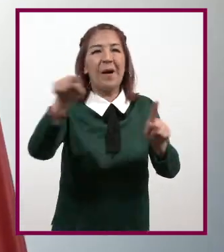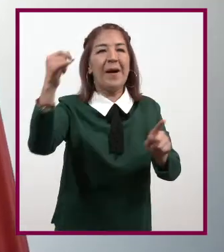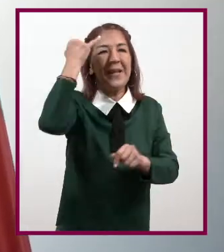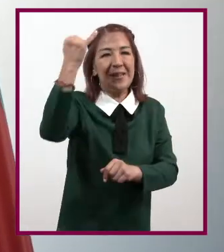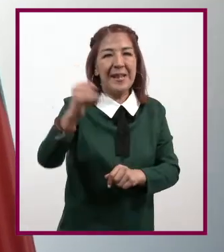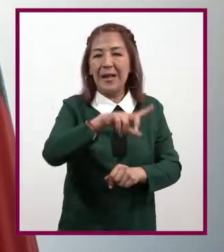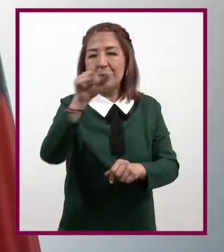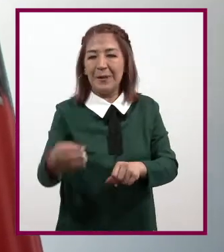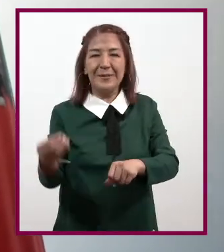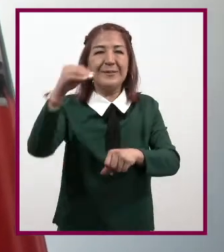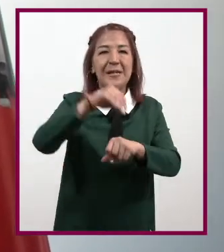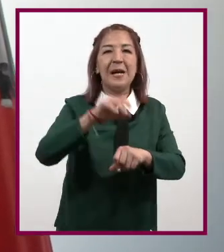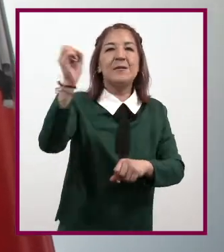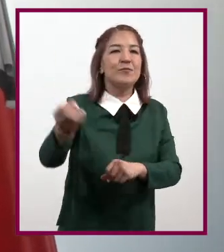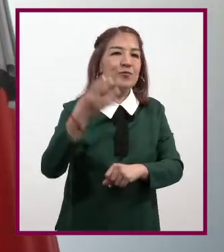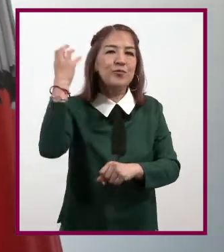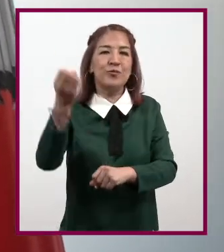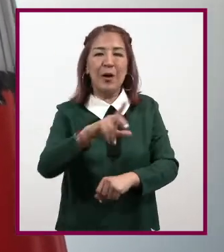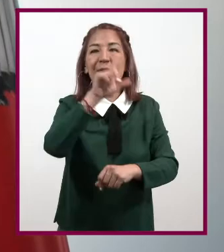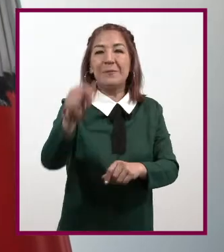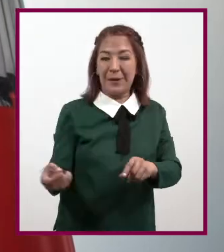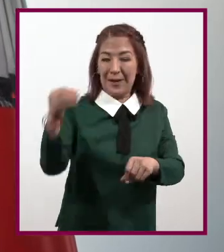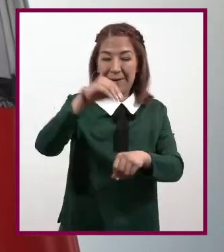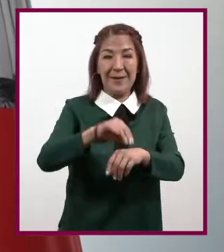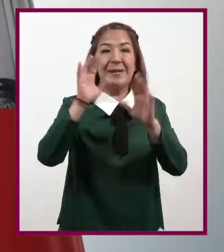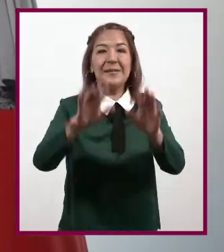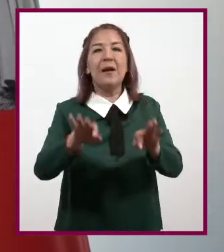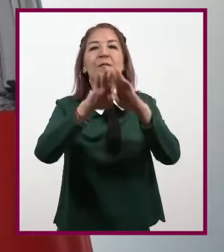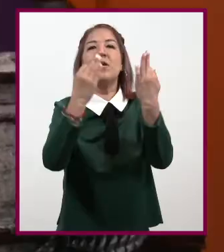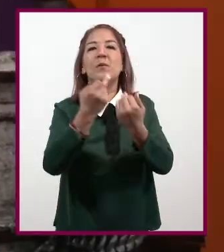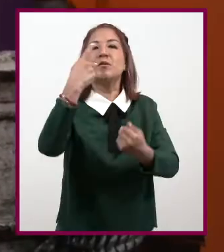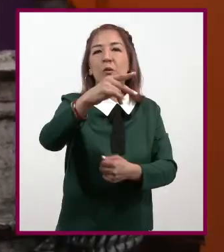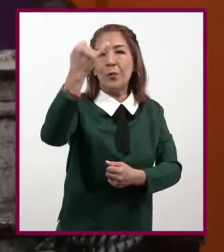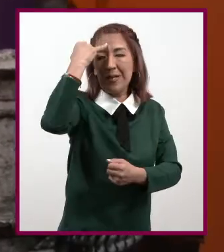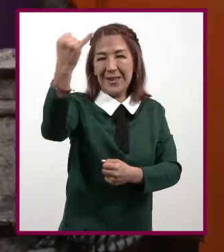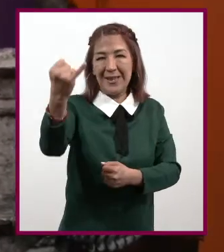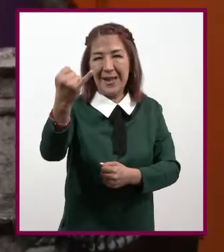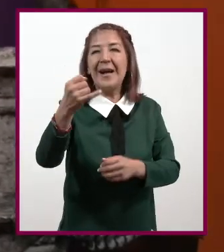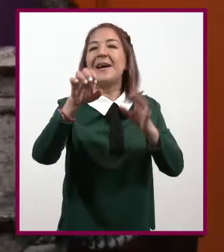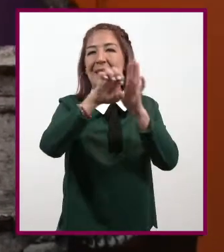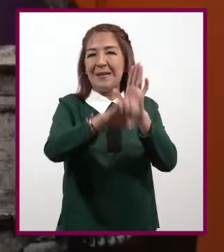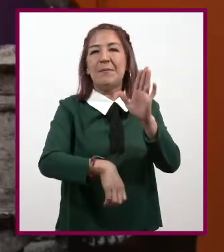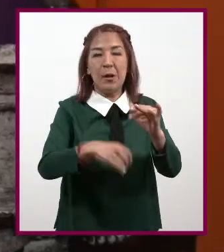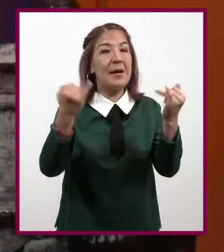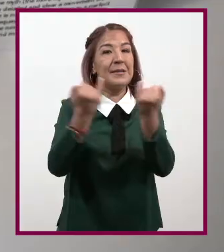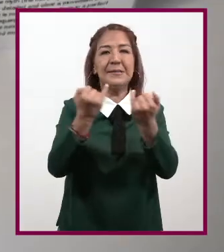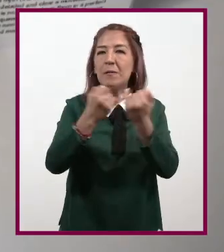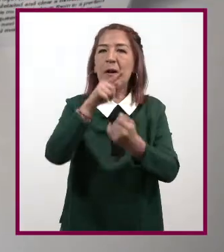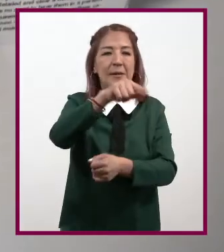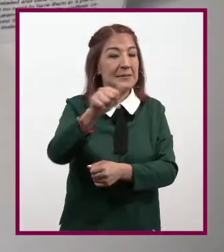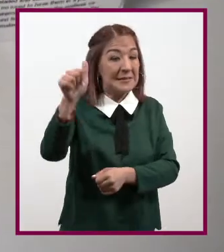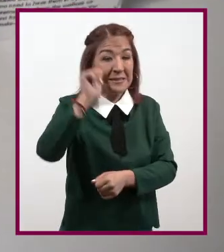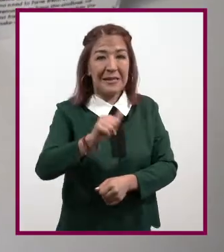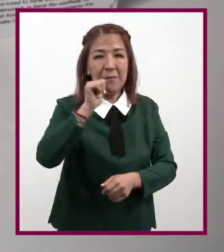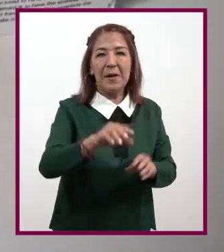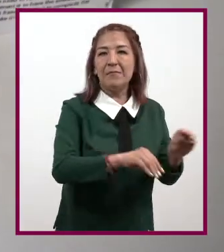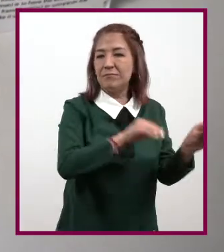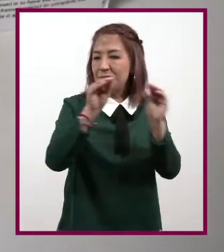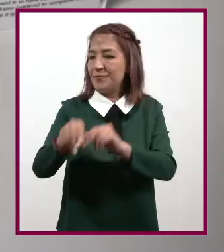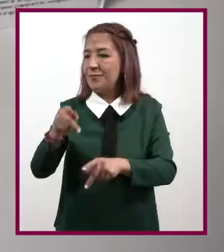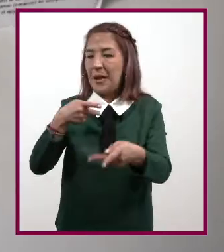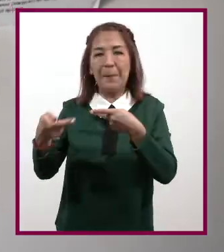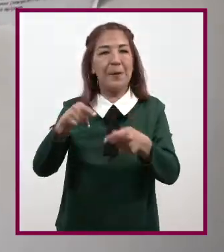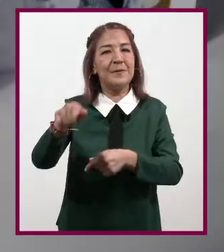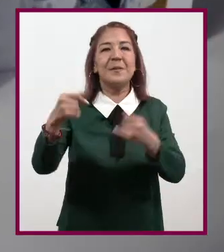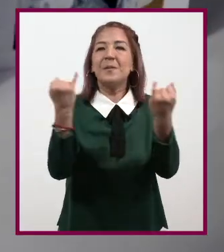la otra para formar un discurso y un discurso sobre el otro para formar una estructura ideológica. Y siempre es así. En todos los procesos, de